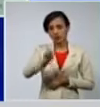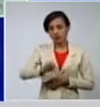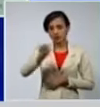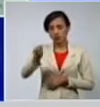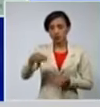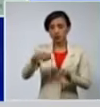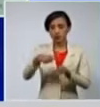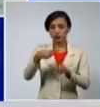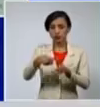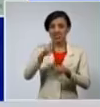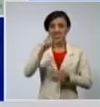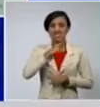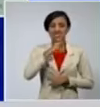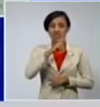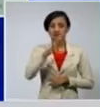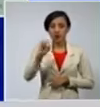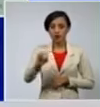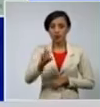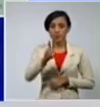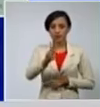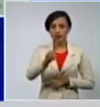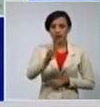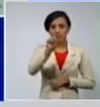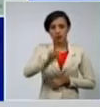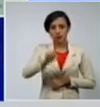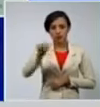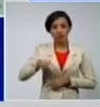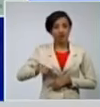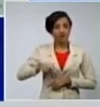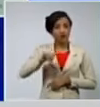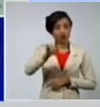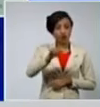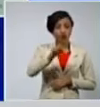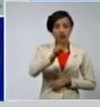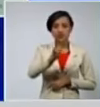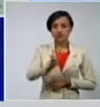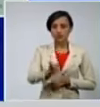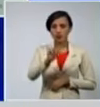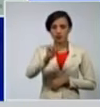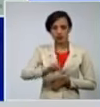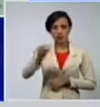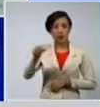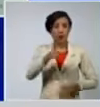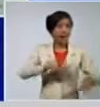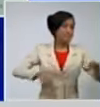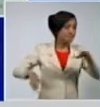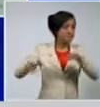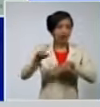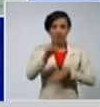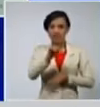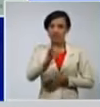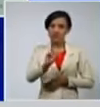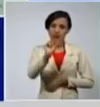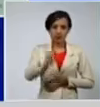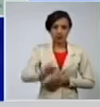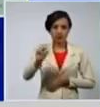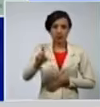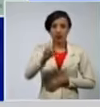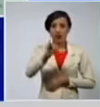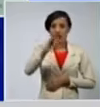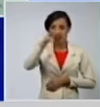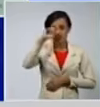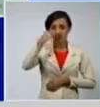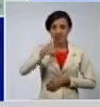El Cerro 21, Boyeros 19, Playa 16, La Lisa